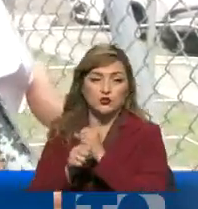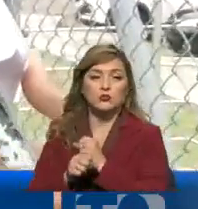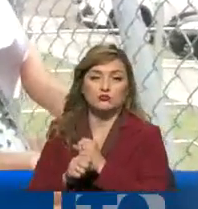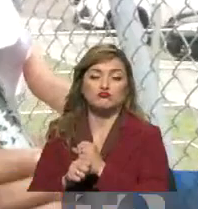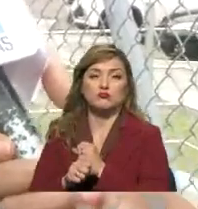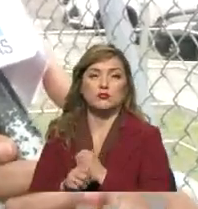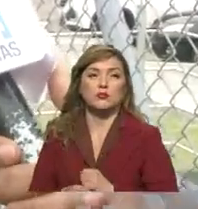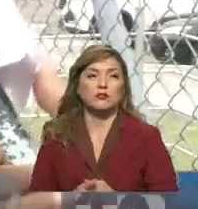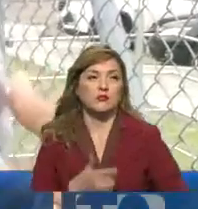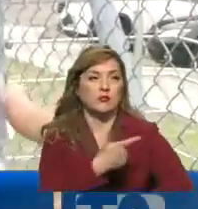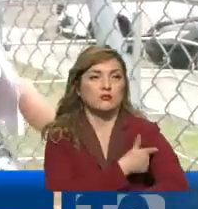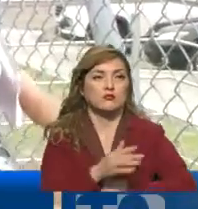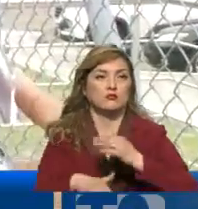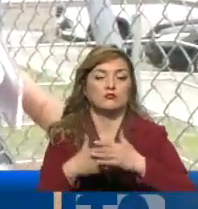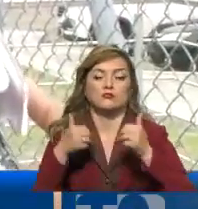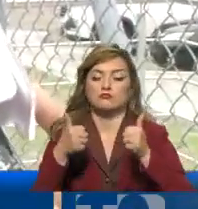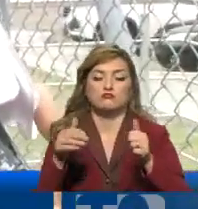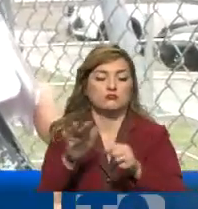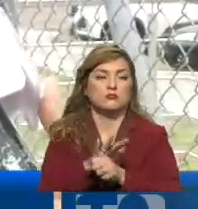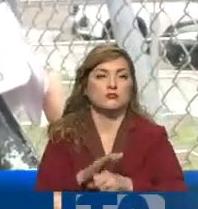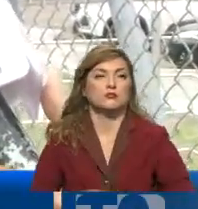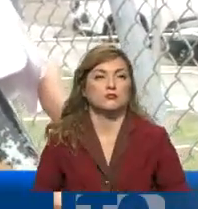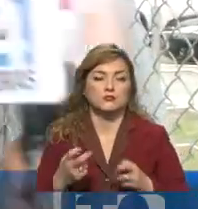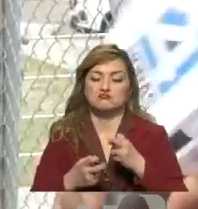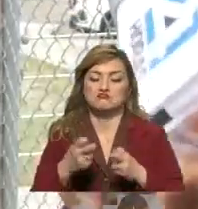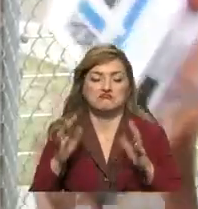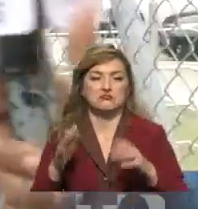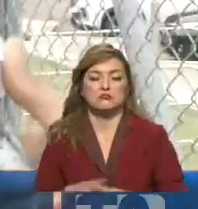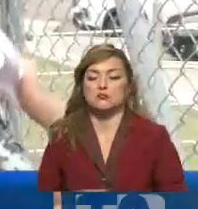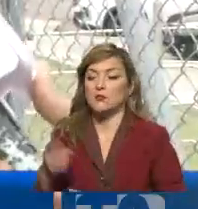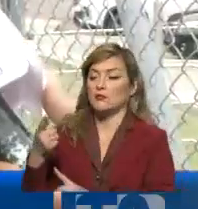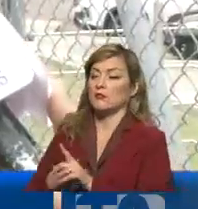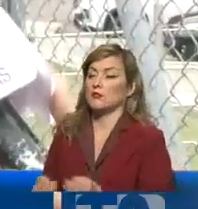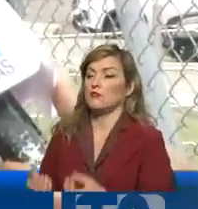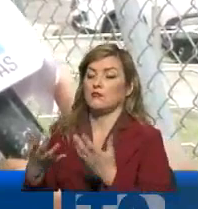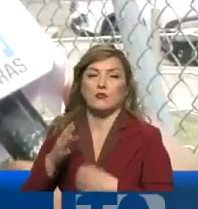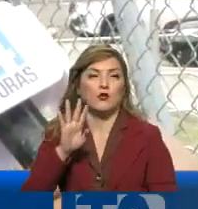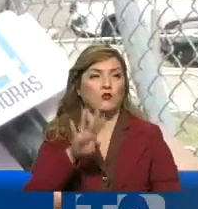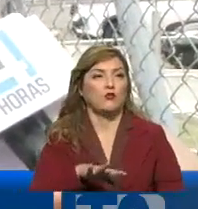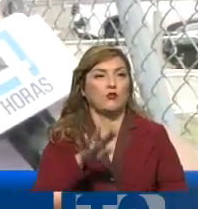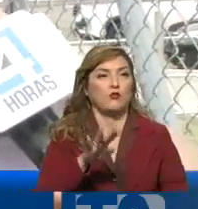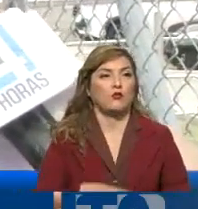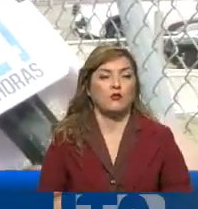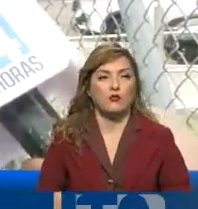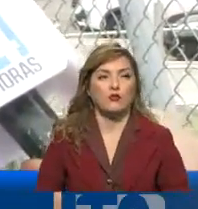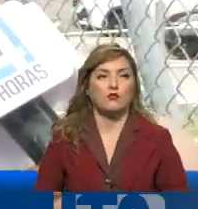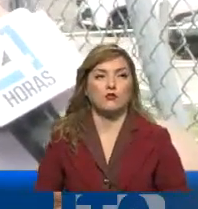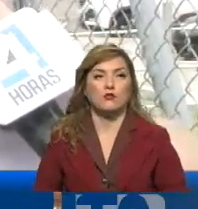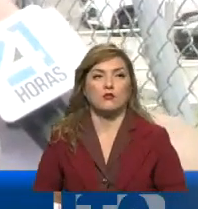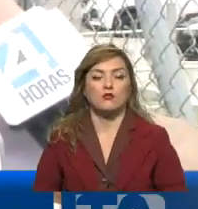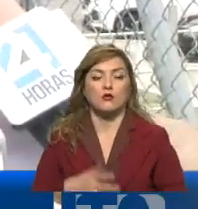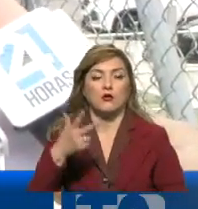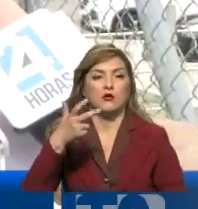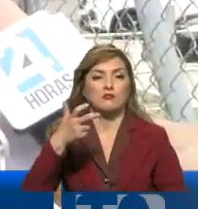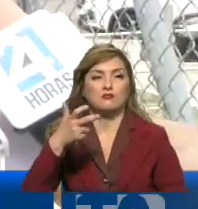la vacunaron, ya todo, dijo que hay todas las vacunas, sin problemas, todo muy ¿Cuántos bien. Meses tiene? 4 meses, ya se le pasó porque le tocaba el